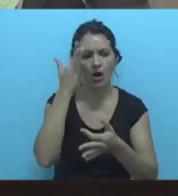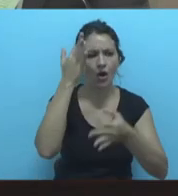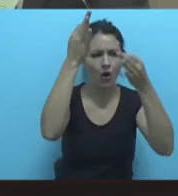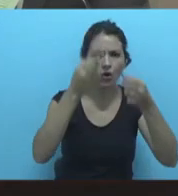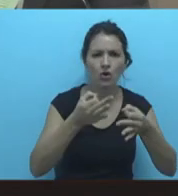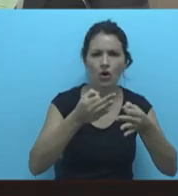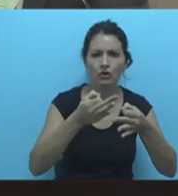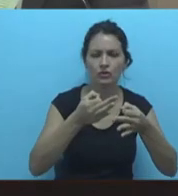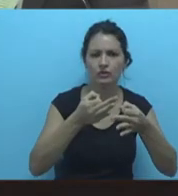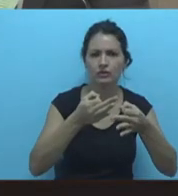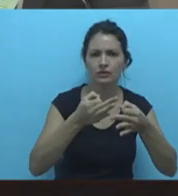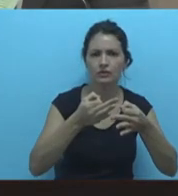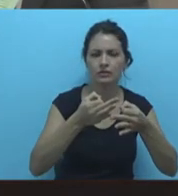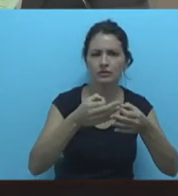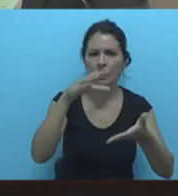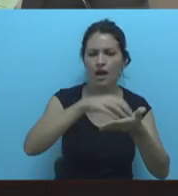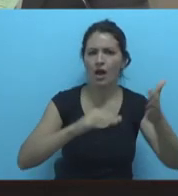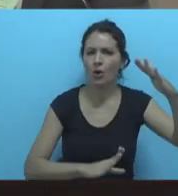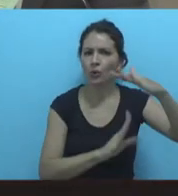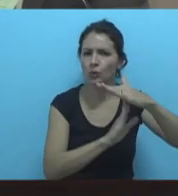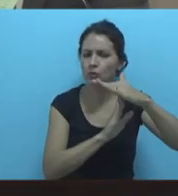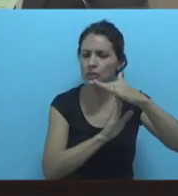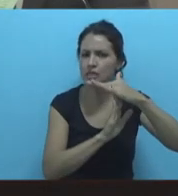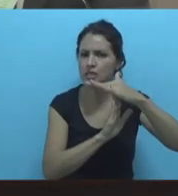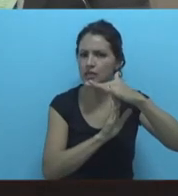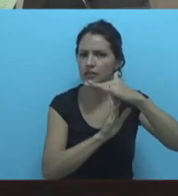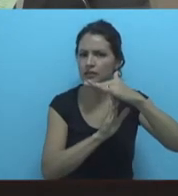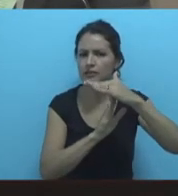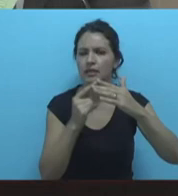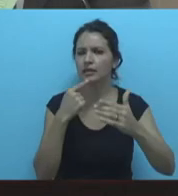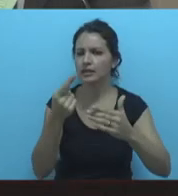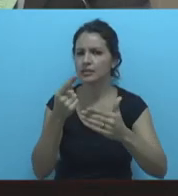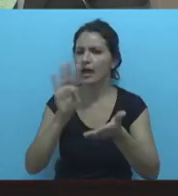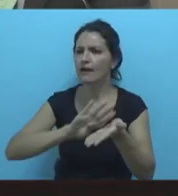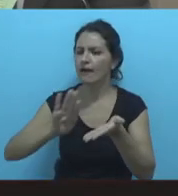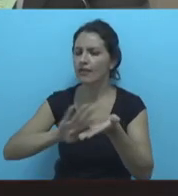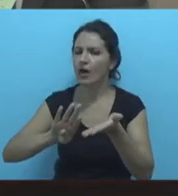Corte Suprema de Justicia de la Nación en favor de la provincia de Santa Fe al dictar